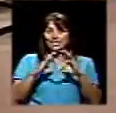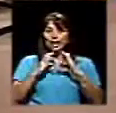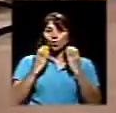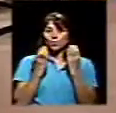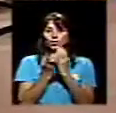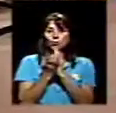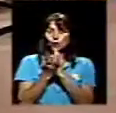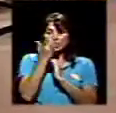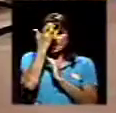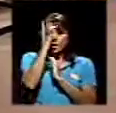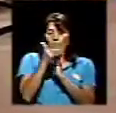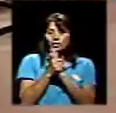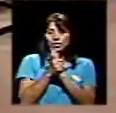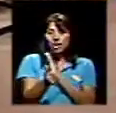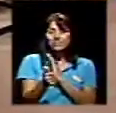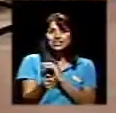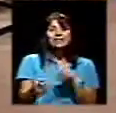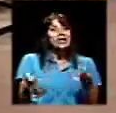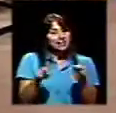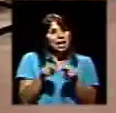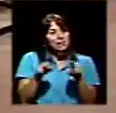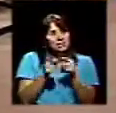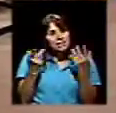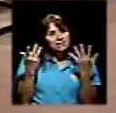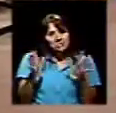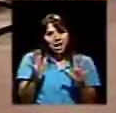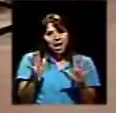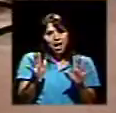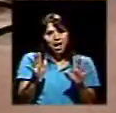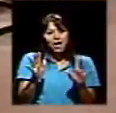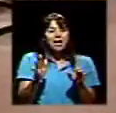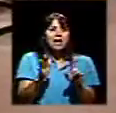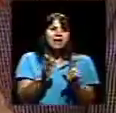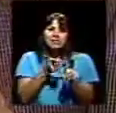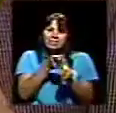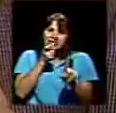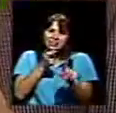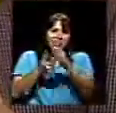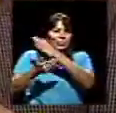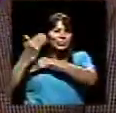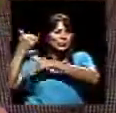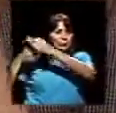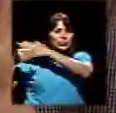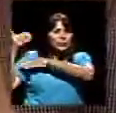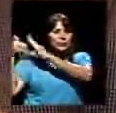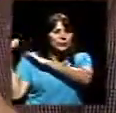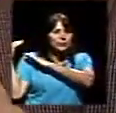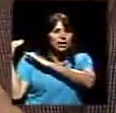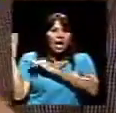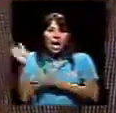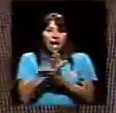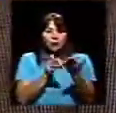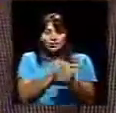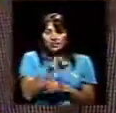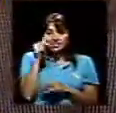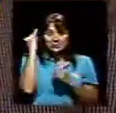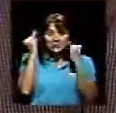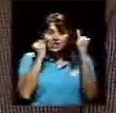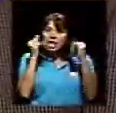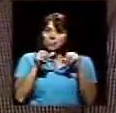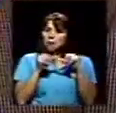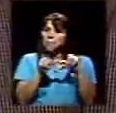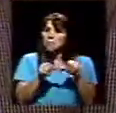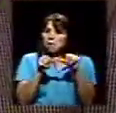que también tienen su pedigrí, ya vienen de atrás, van a subsistir y en algún momento van a tener